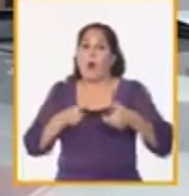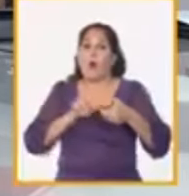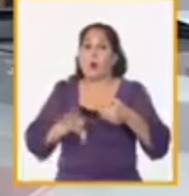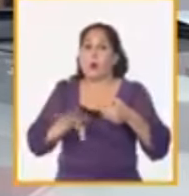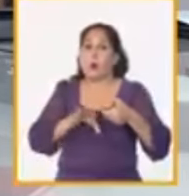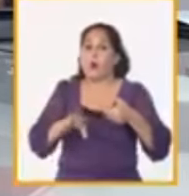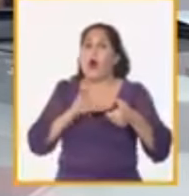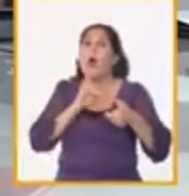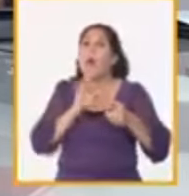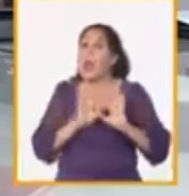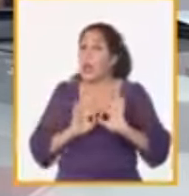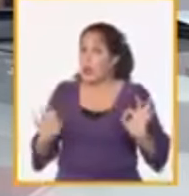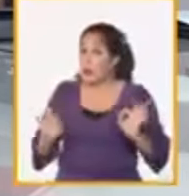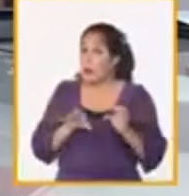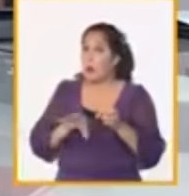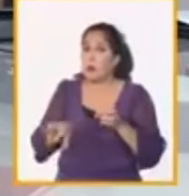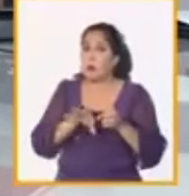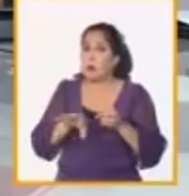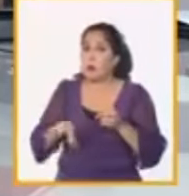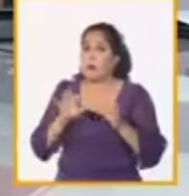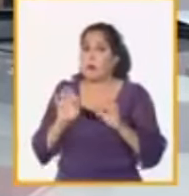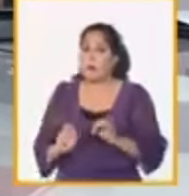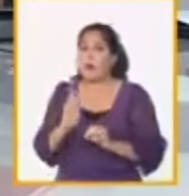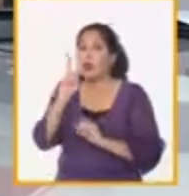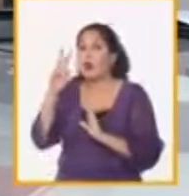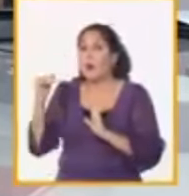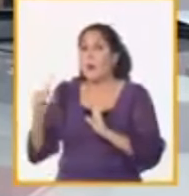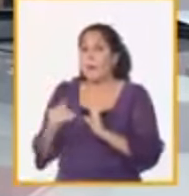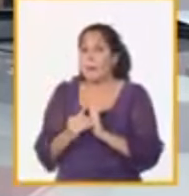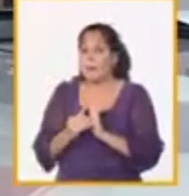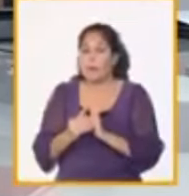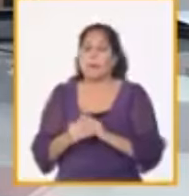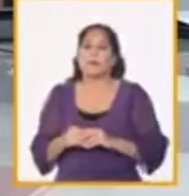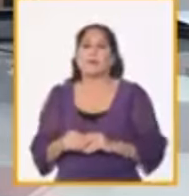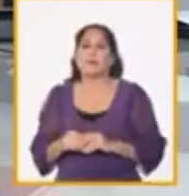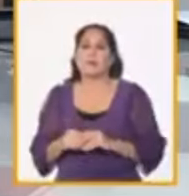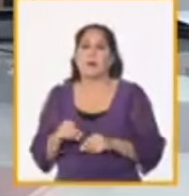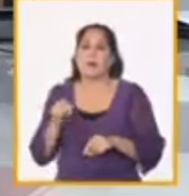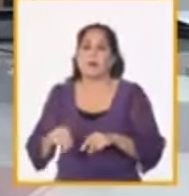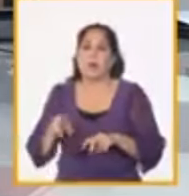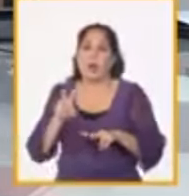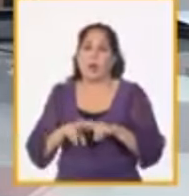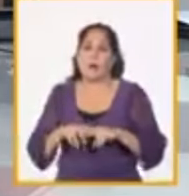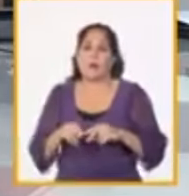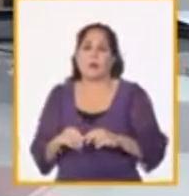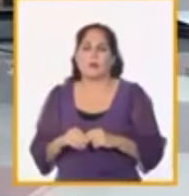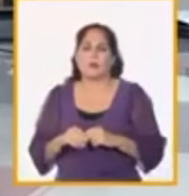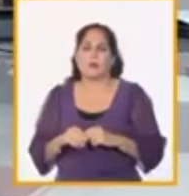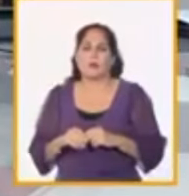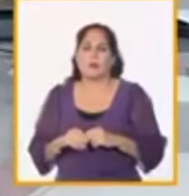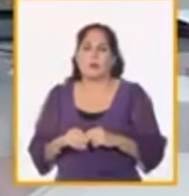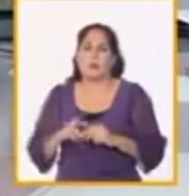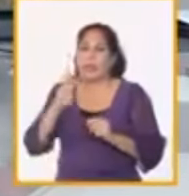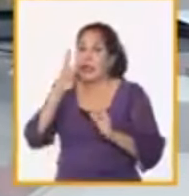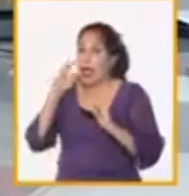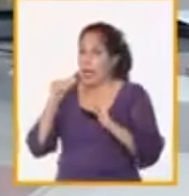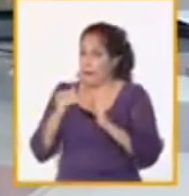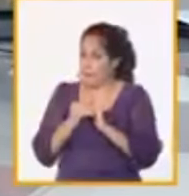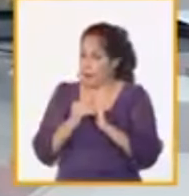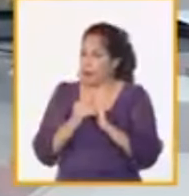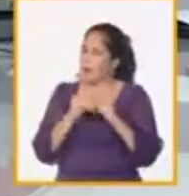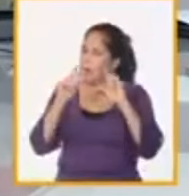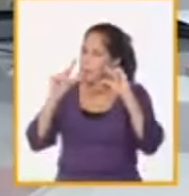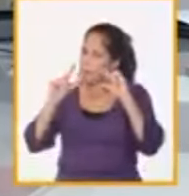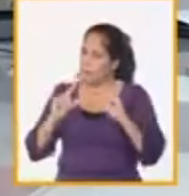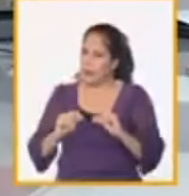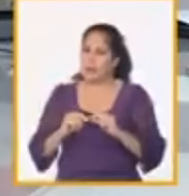5.000 salideros en el país y más de 2.000 en La Habana. que teníamos más de 3.700 y hemos logrado irlo disminuyendo, pero